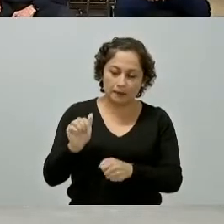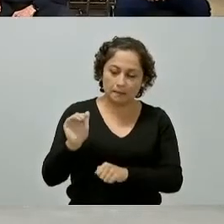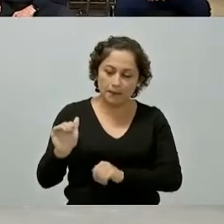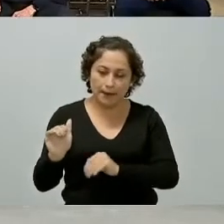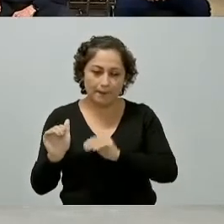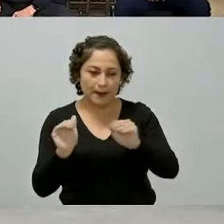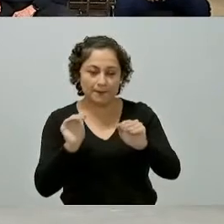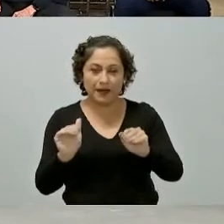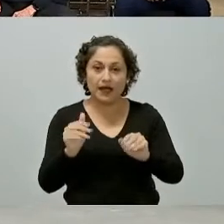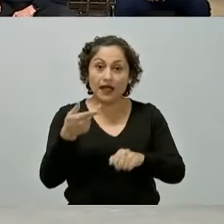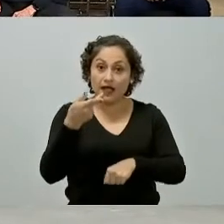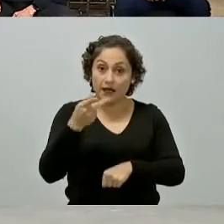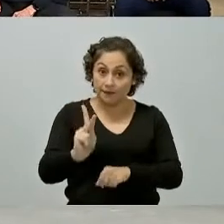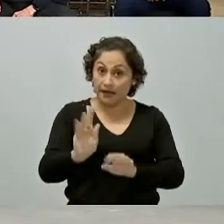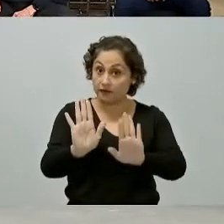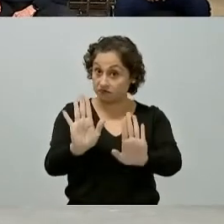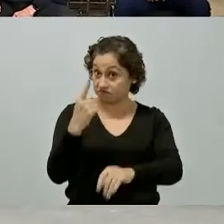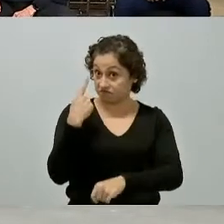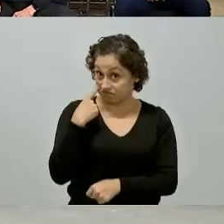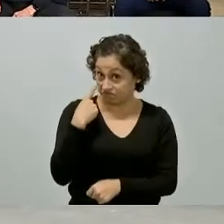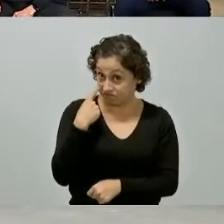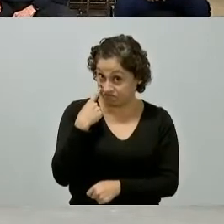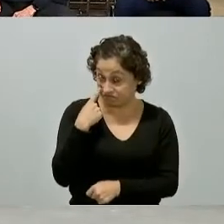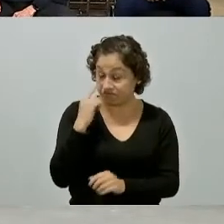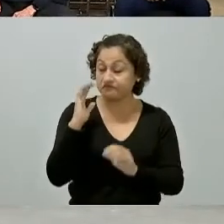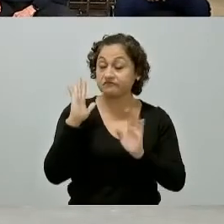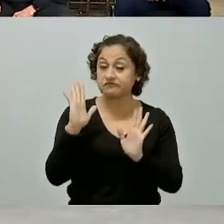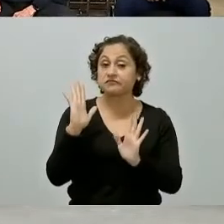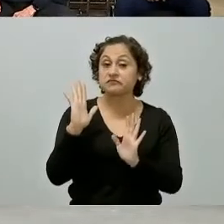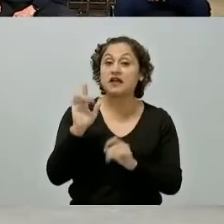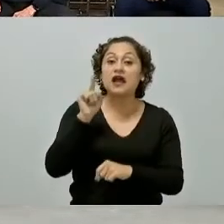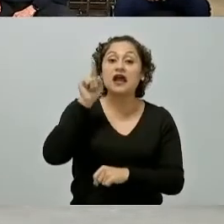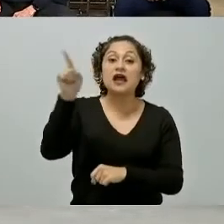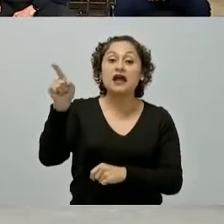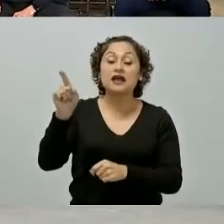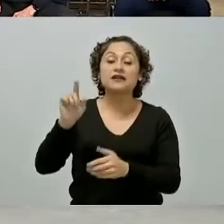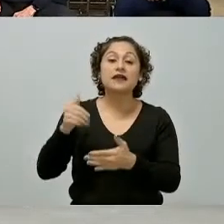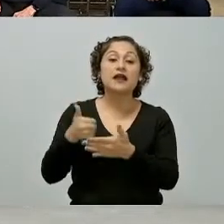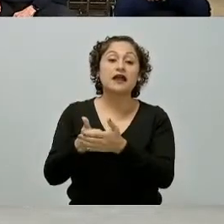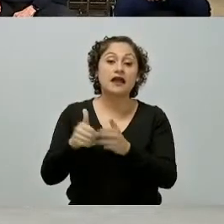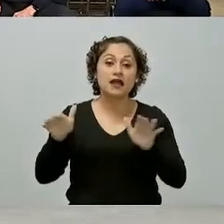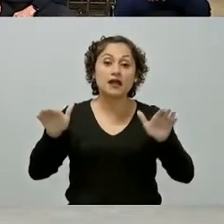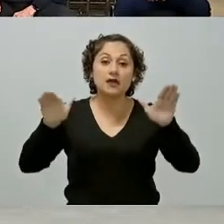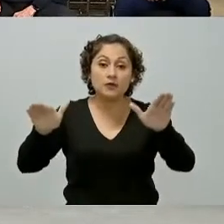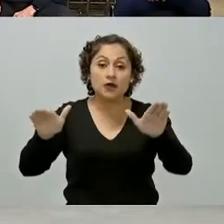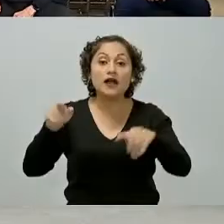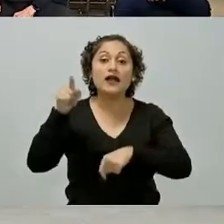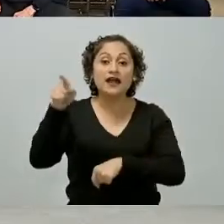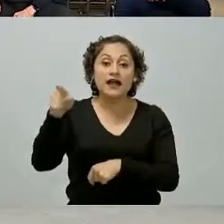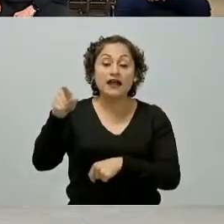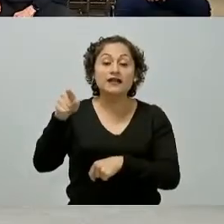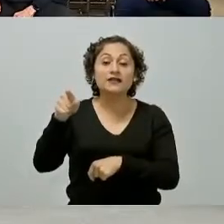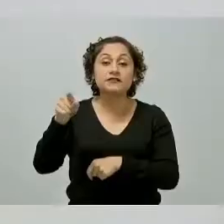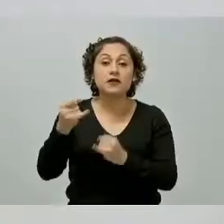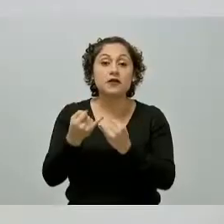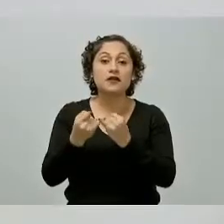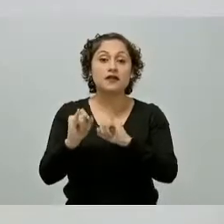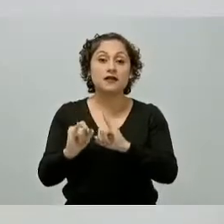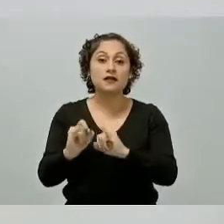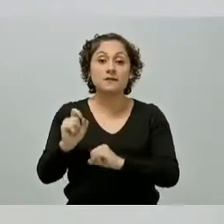Ángeles lo vamos a inaugurar el 21 de marzo del 2022